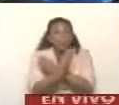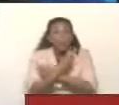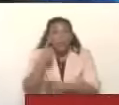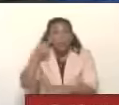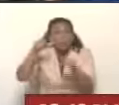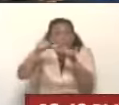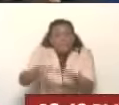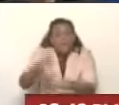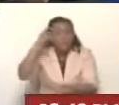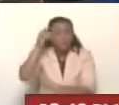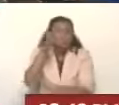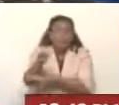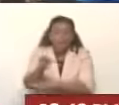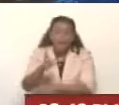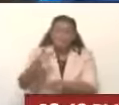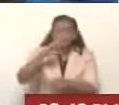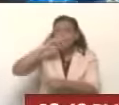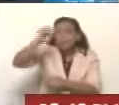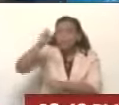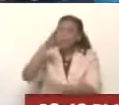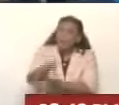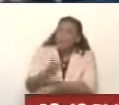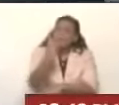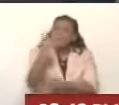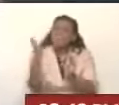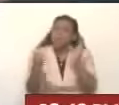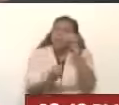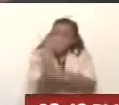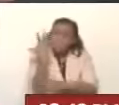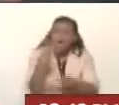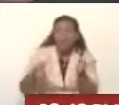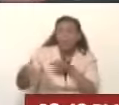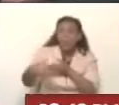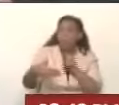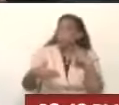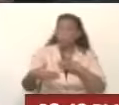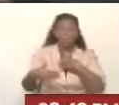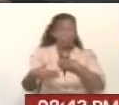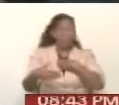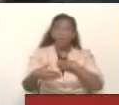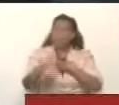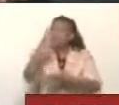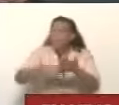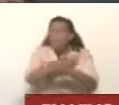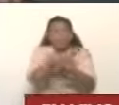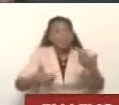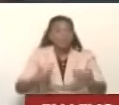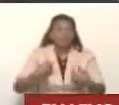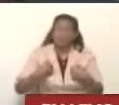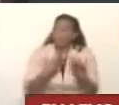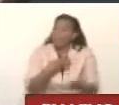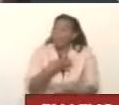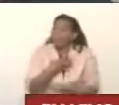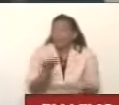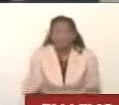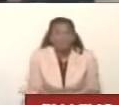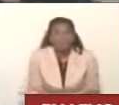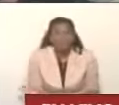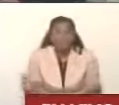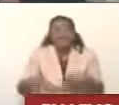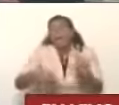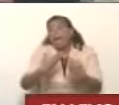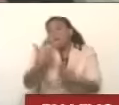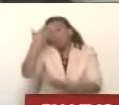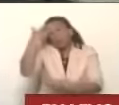que se sepa. Maduro va a estar el 1 de mayo en tal sitio, en la esquina tal. No puedo. Eso está prohibido para mí. Hasta nuevo